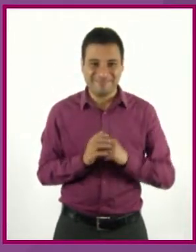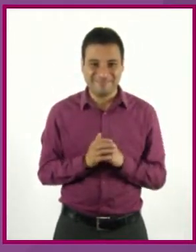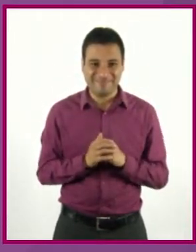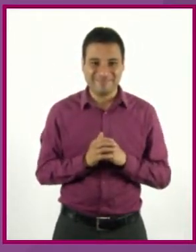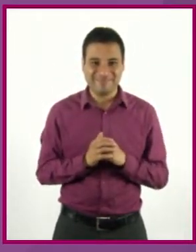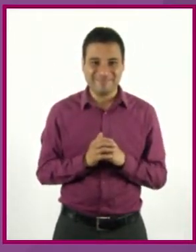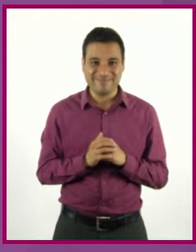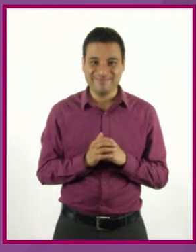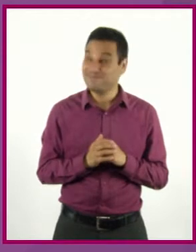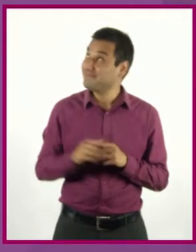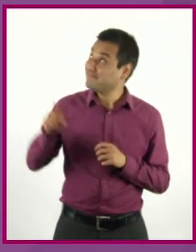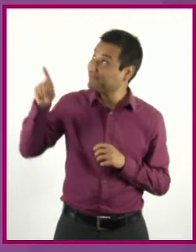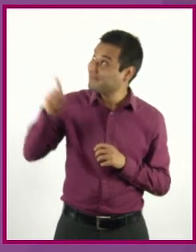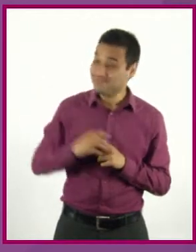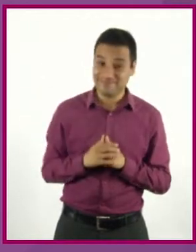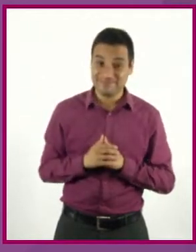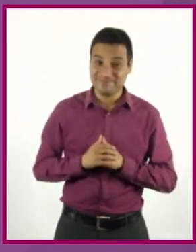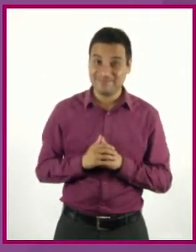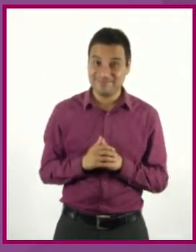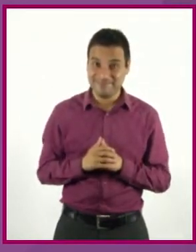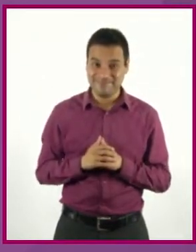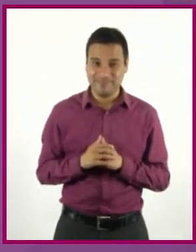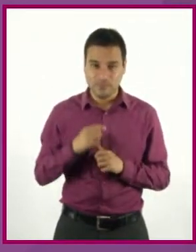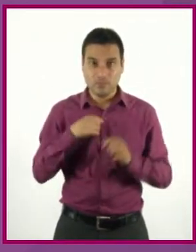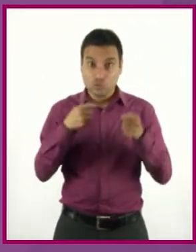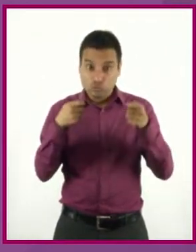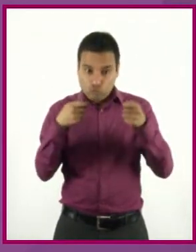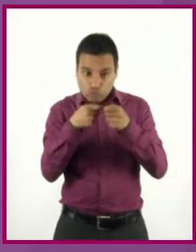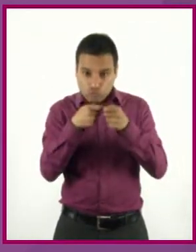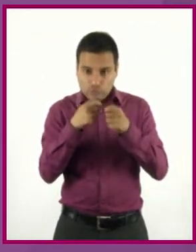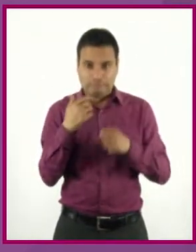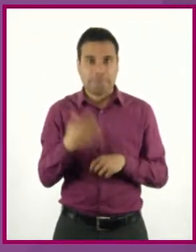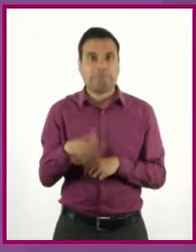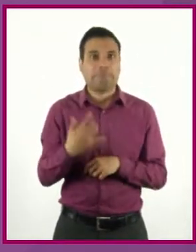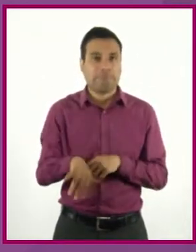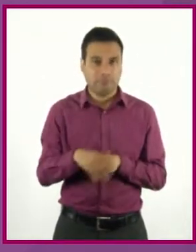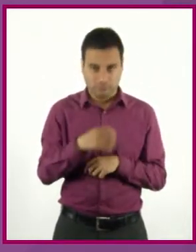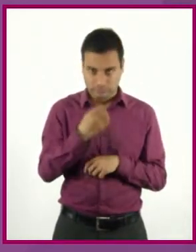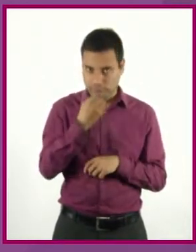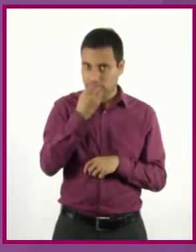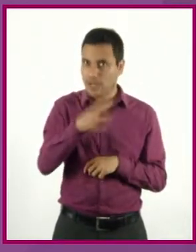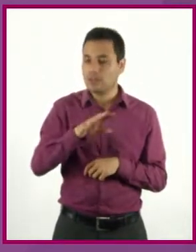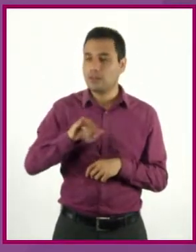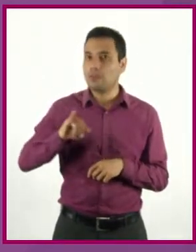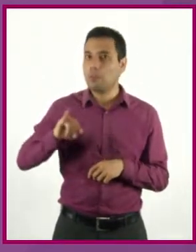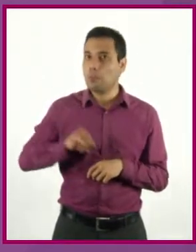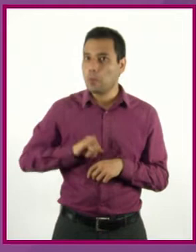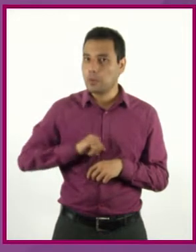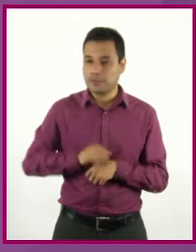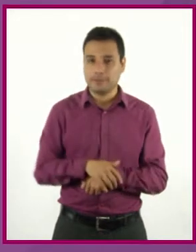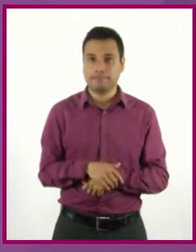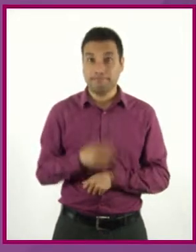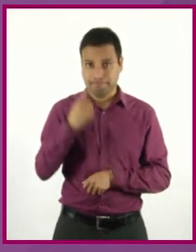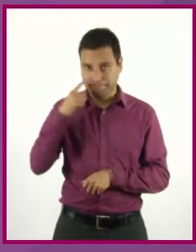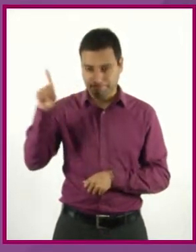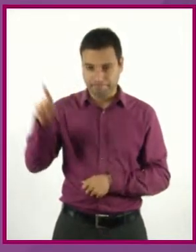un eliminador de baterías, ocurre un fenómeno que me parece misterioso.